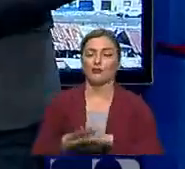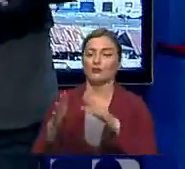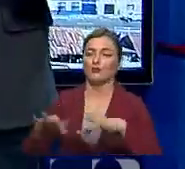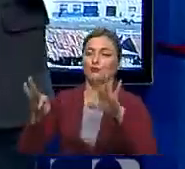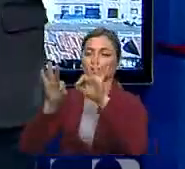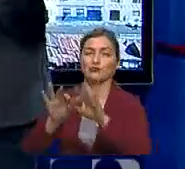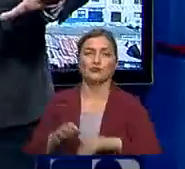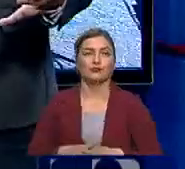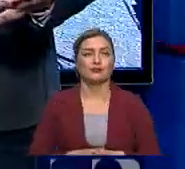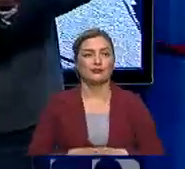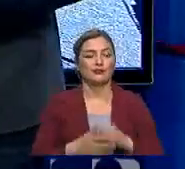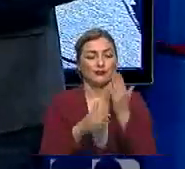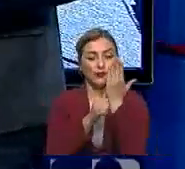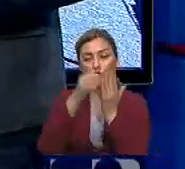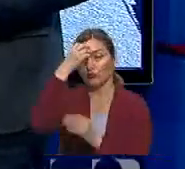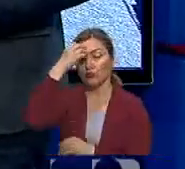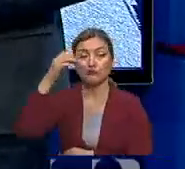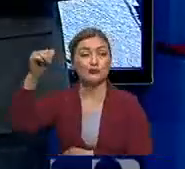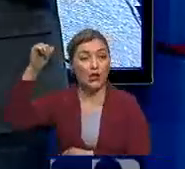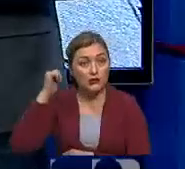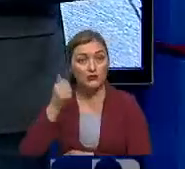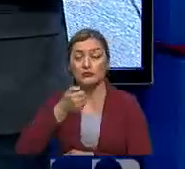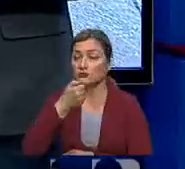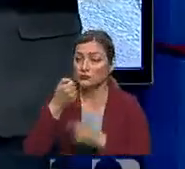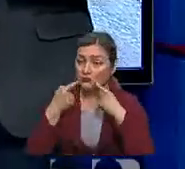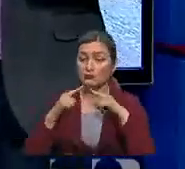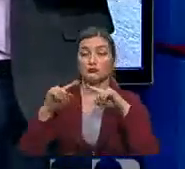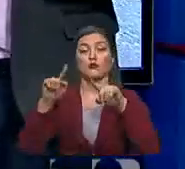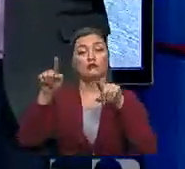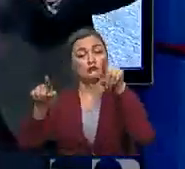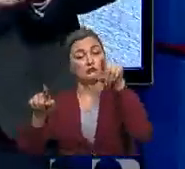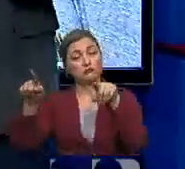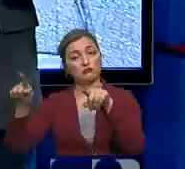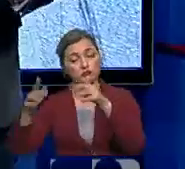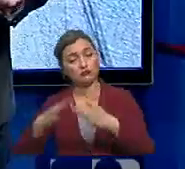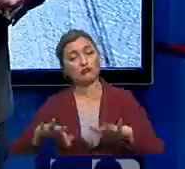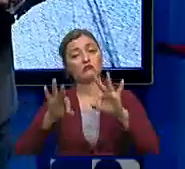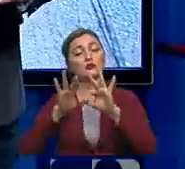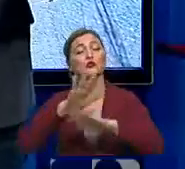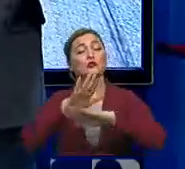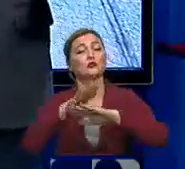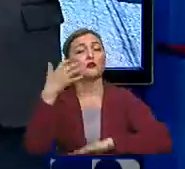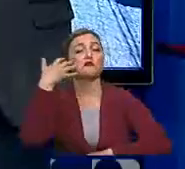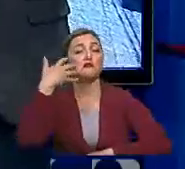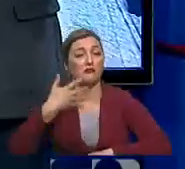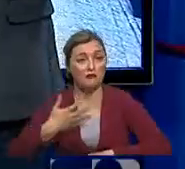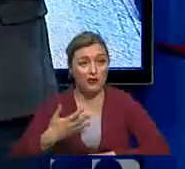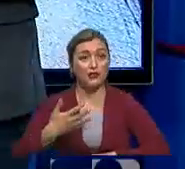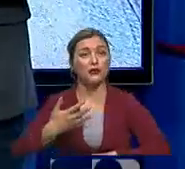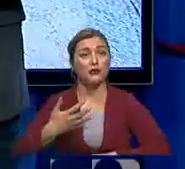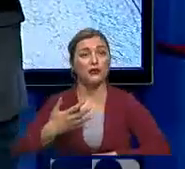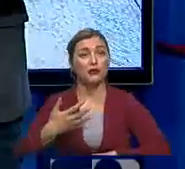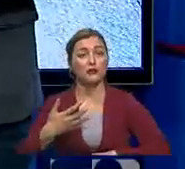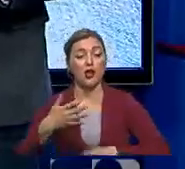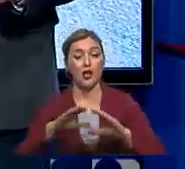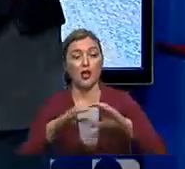importante. La ministra de Educación ayer en una rueda de prensa ya dio algunas claves sobre las fechas en las que serían los